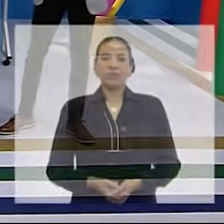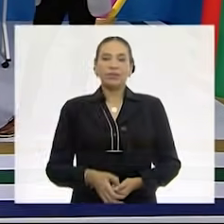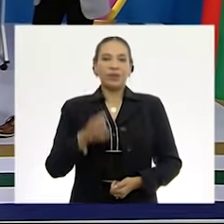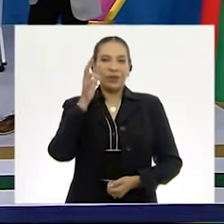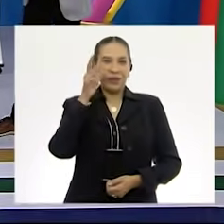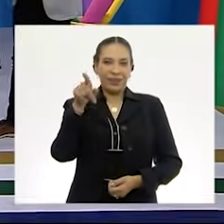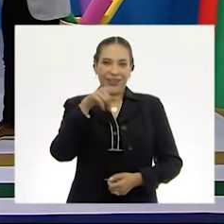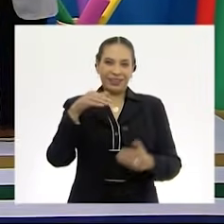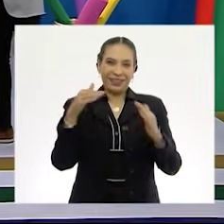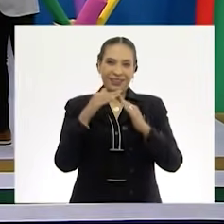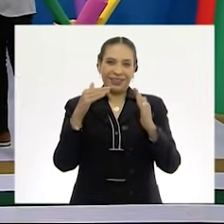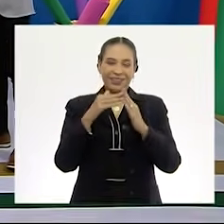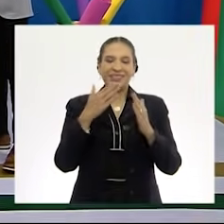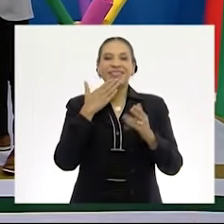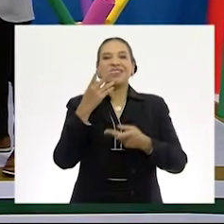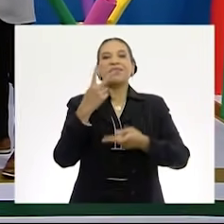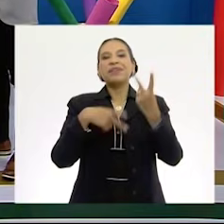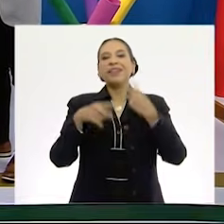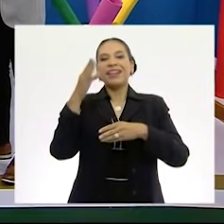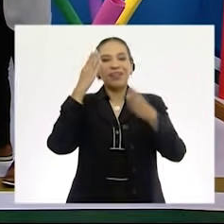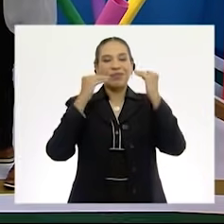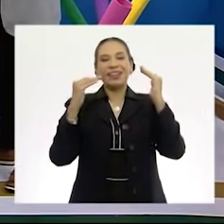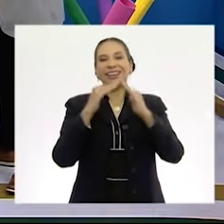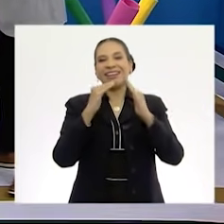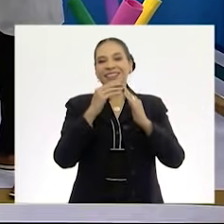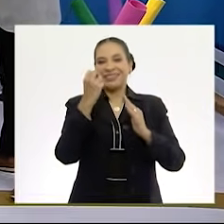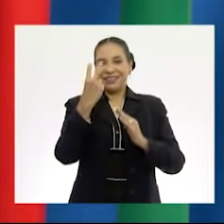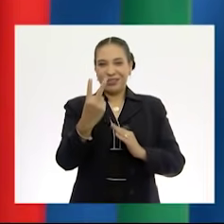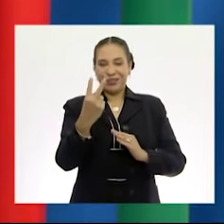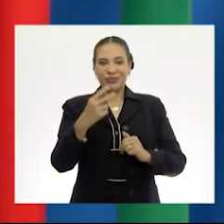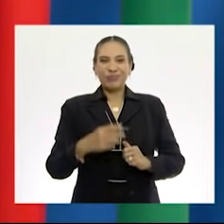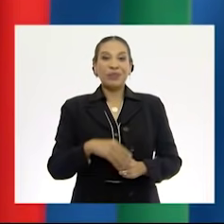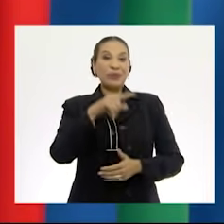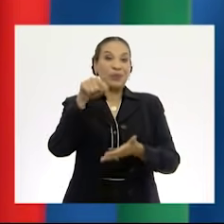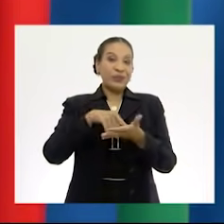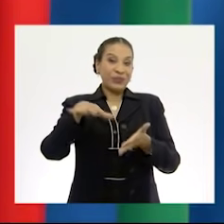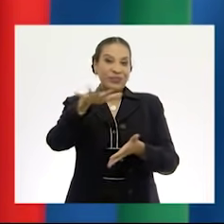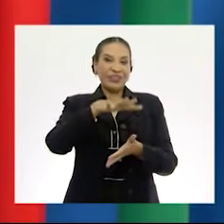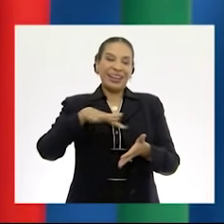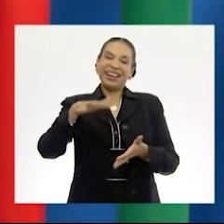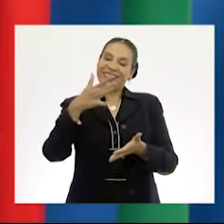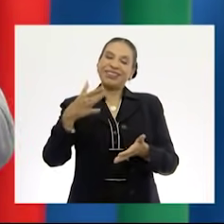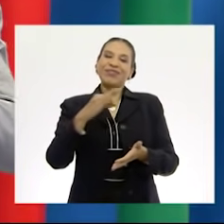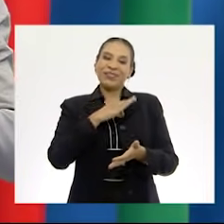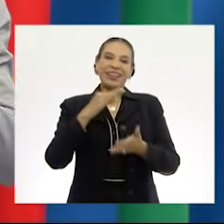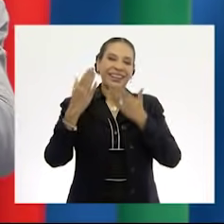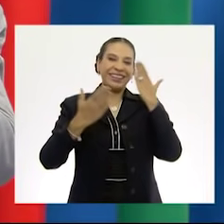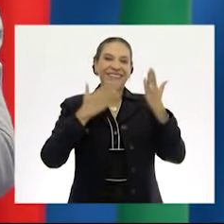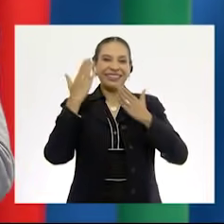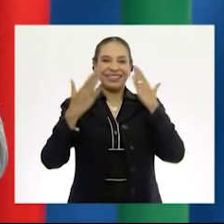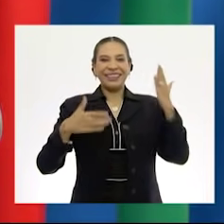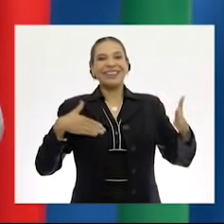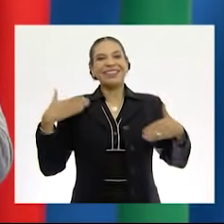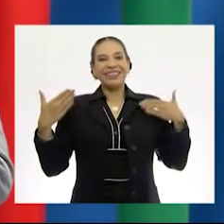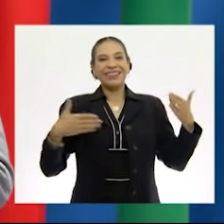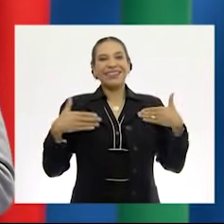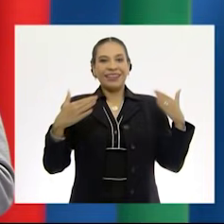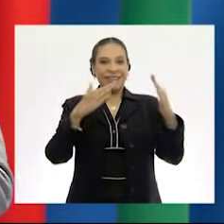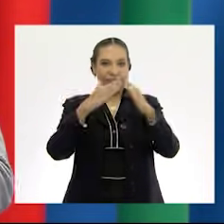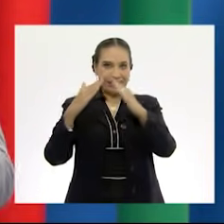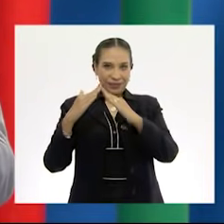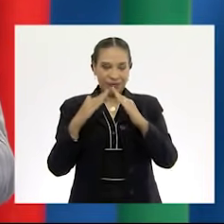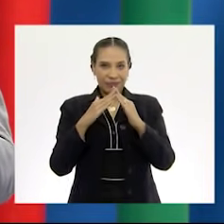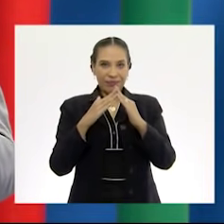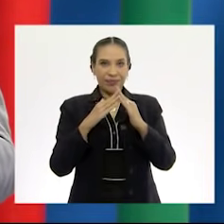Hola y en casita, les damos la bienvenida a Aprende en Casa 2, un espacio en el que vamos a poder estudiar y divertirnos desde nuestros